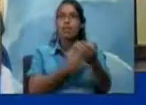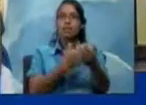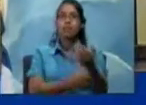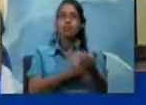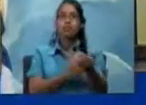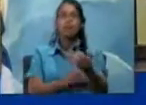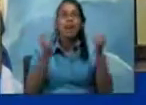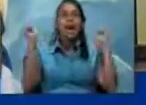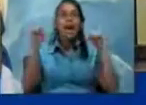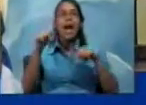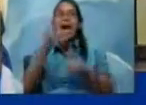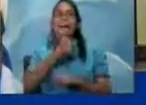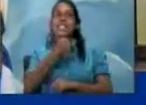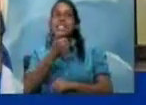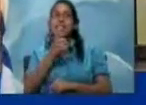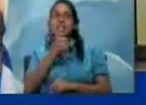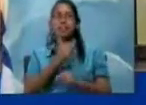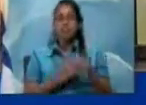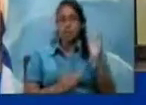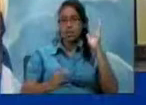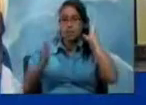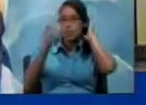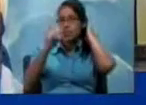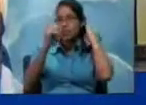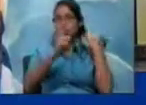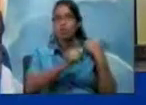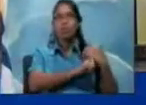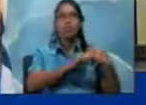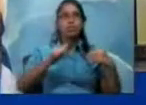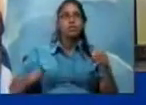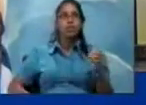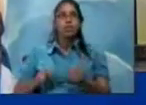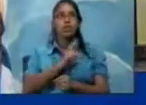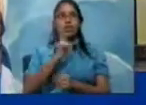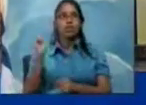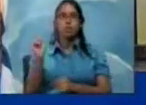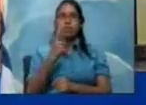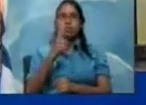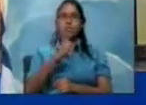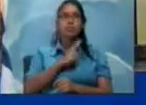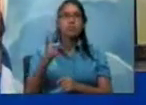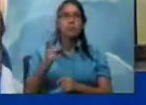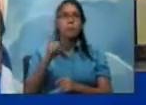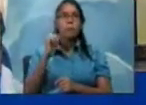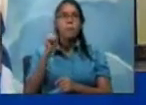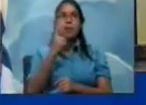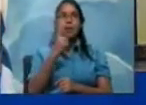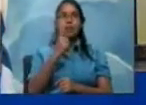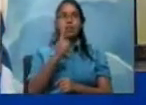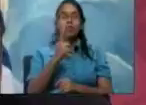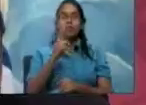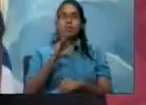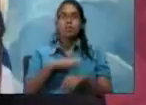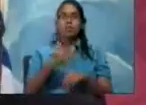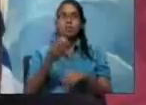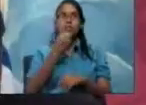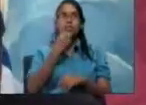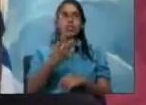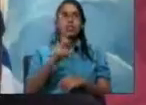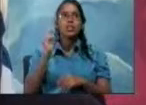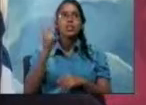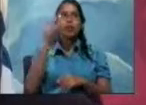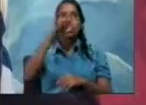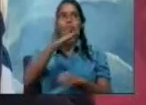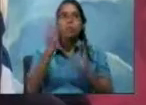Mar A quién se le presentó el señor de primerito de primerito bueno eh según hemos